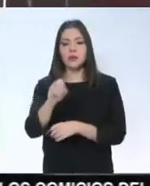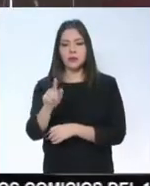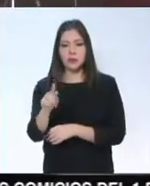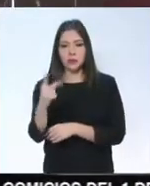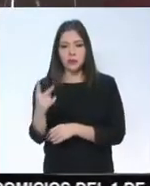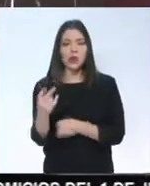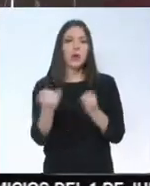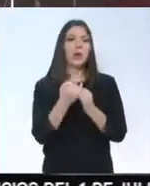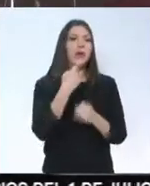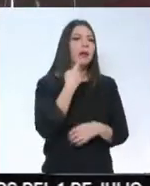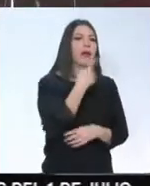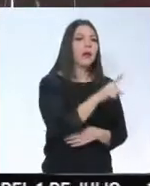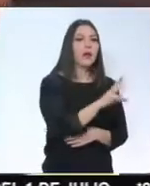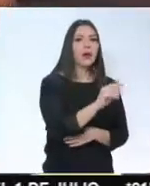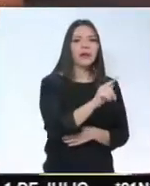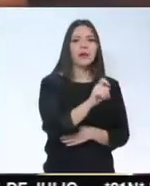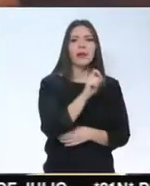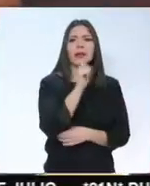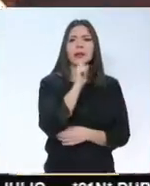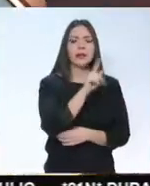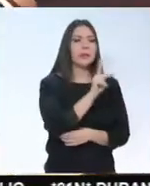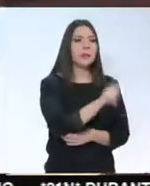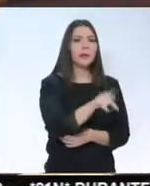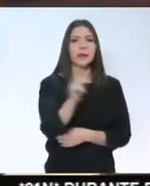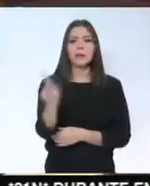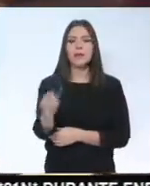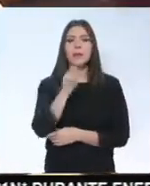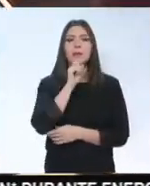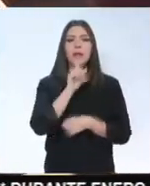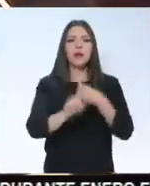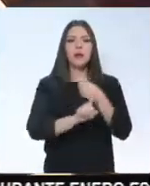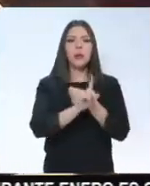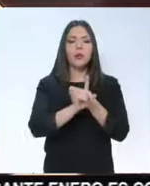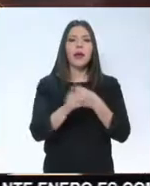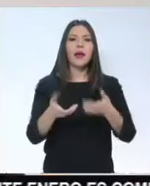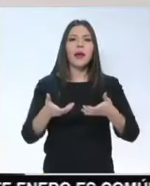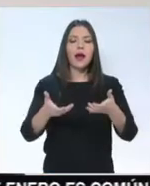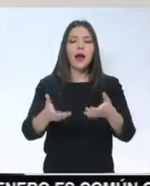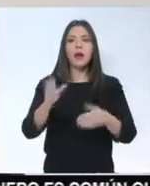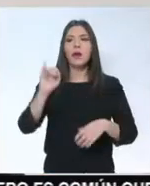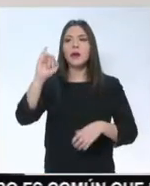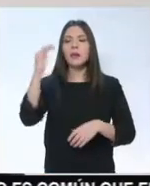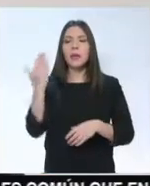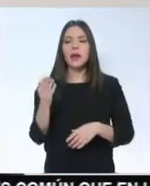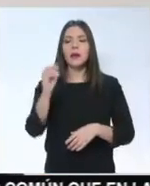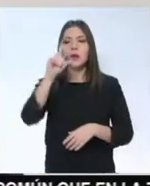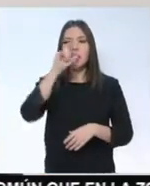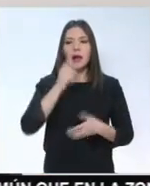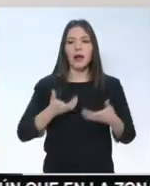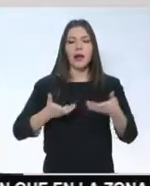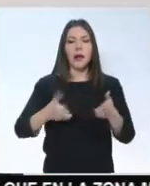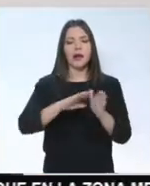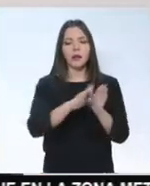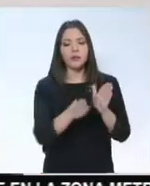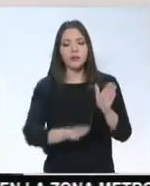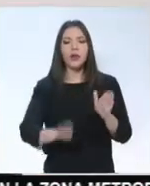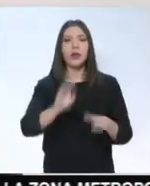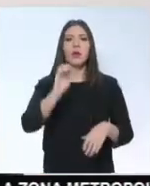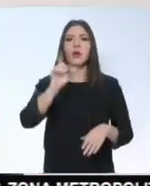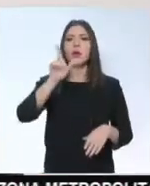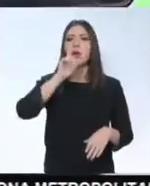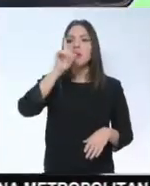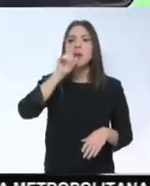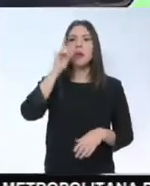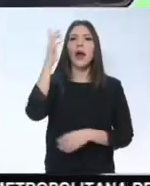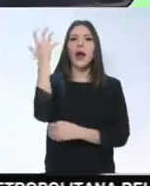Locatel los mismos problemas de gestión urbana, imagen, baches, alumbrado público,